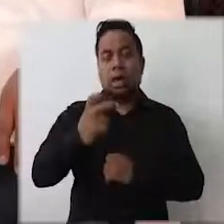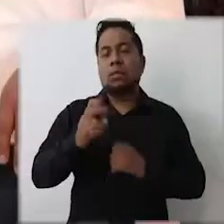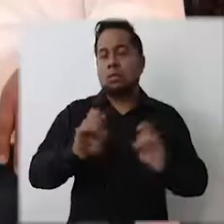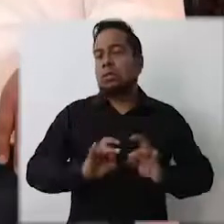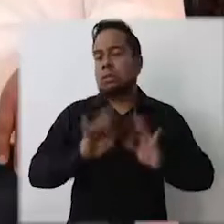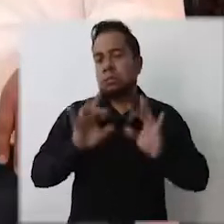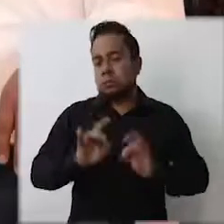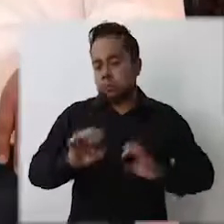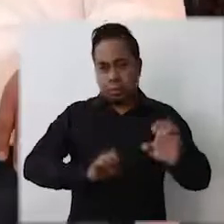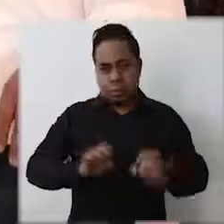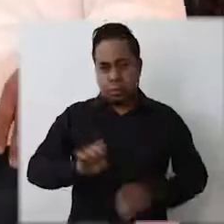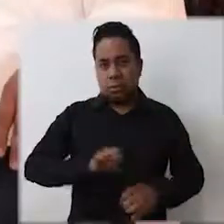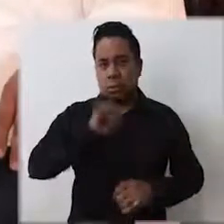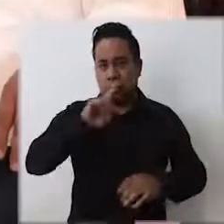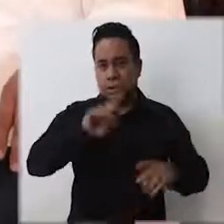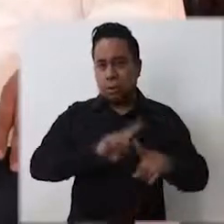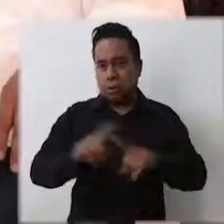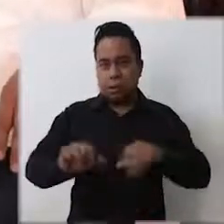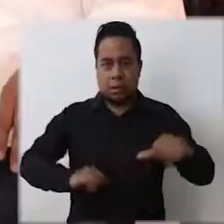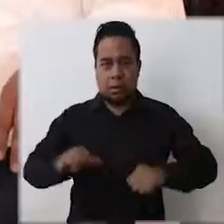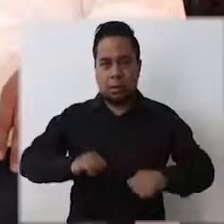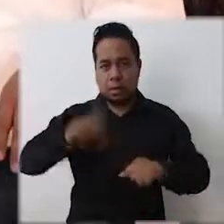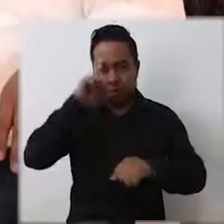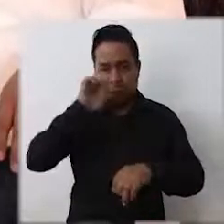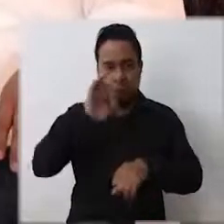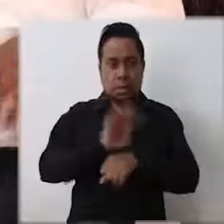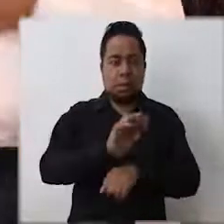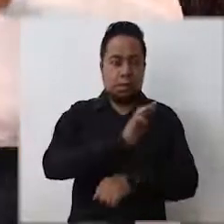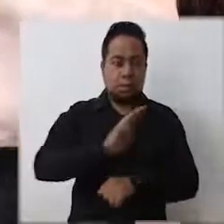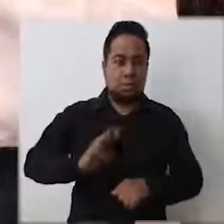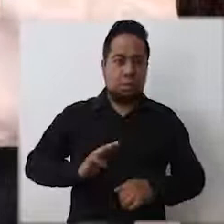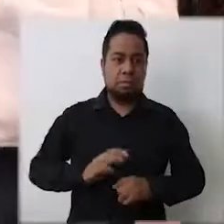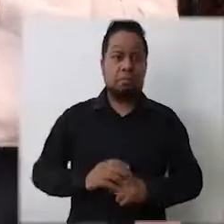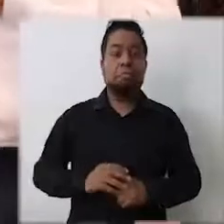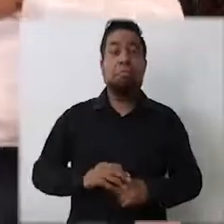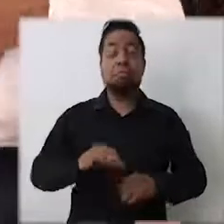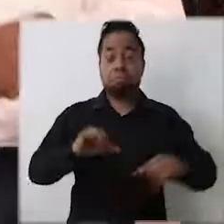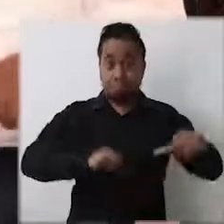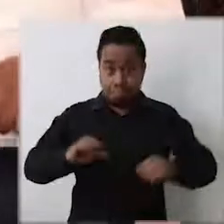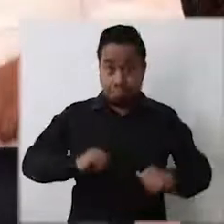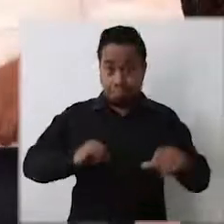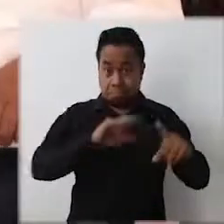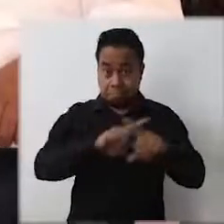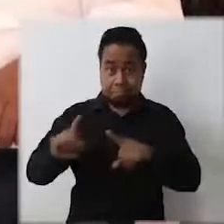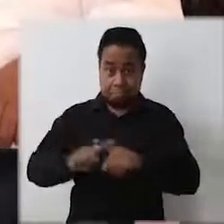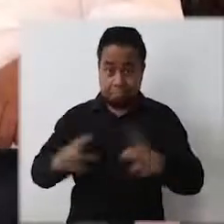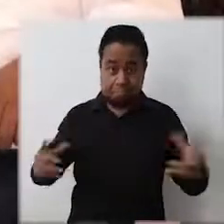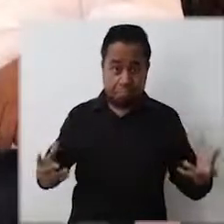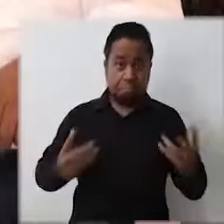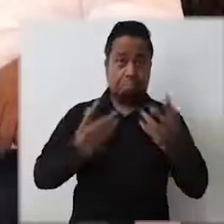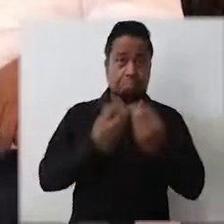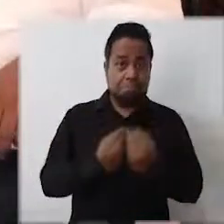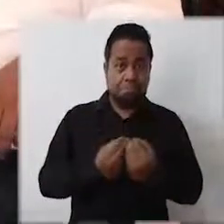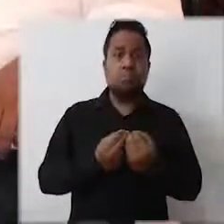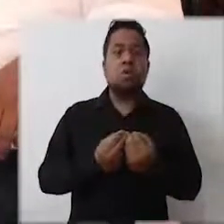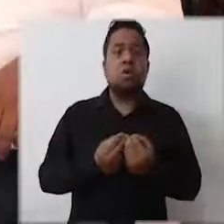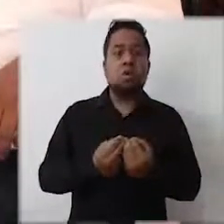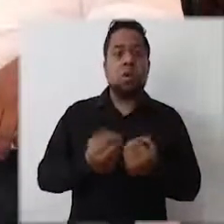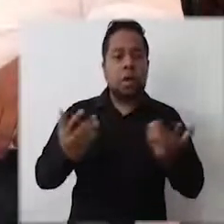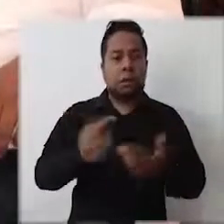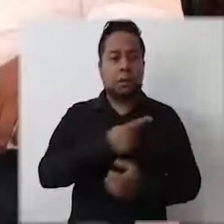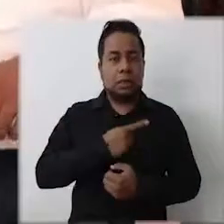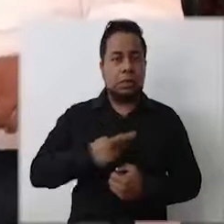centenario de la Constitución Política del Estado Libre y Soberano de Oaxaca, promulgada tales como